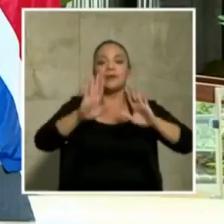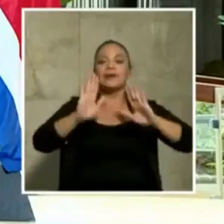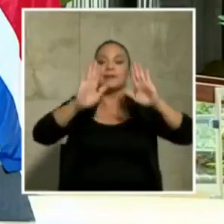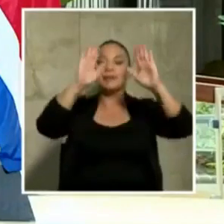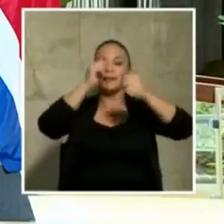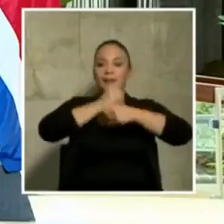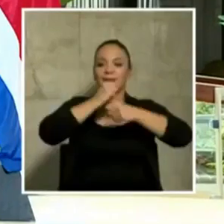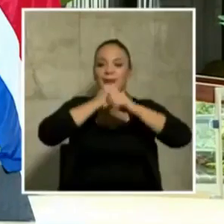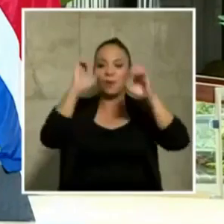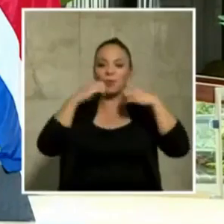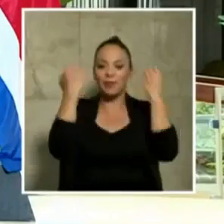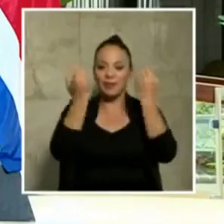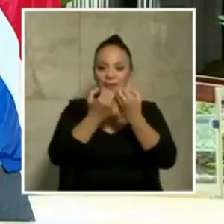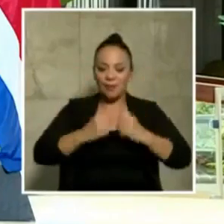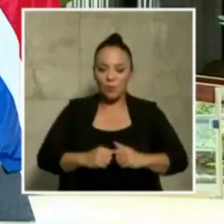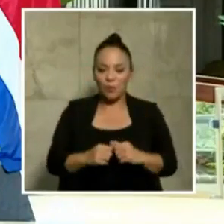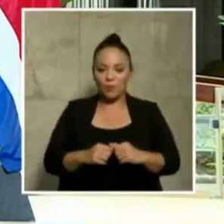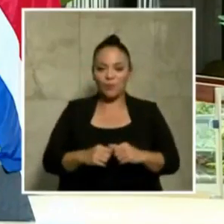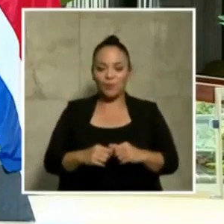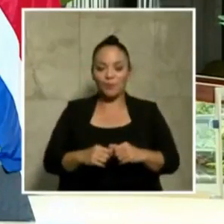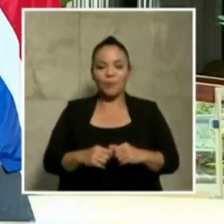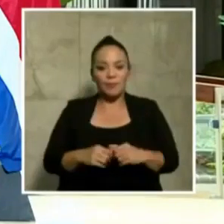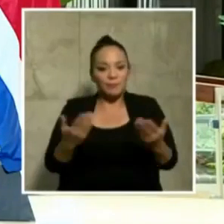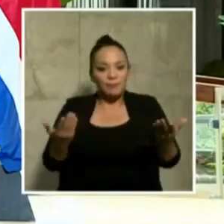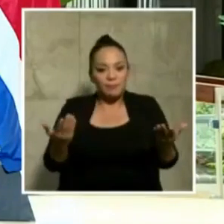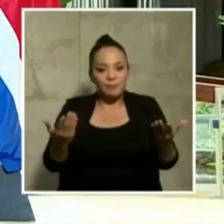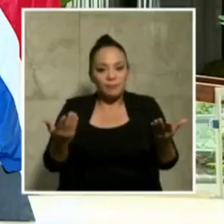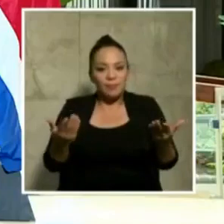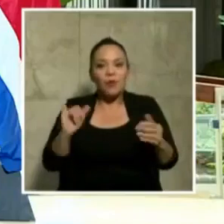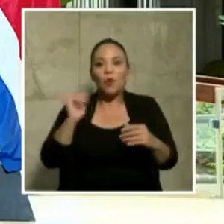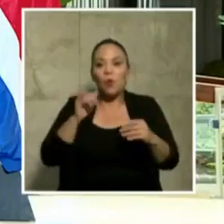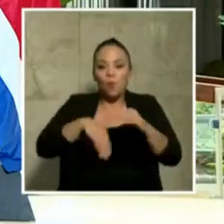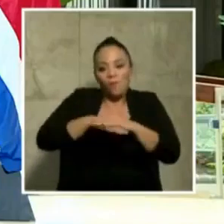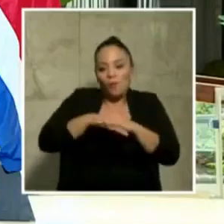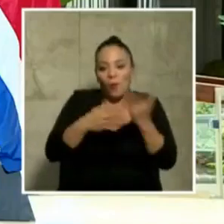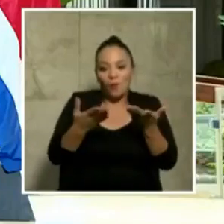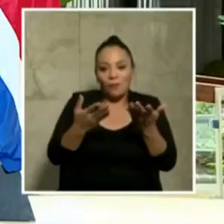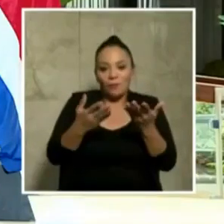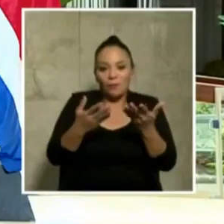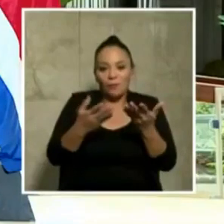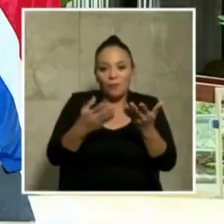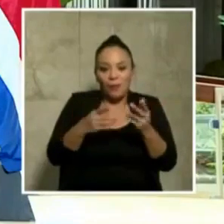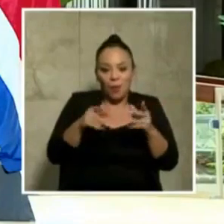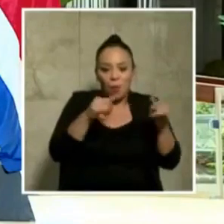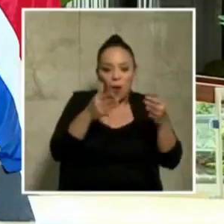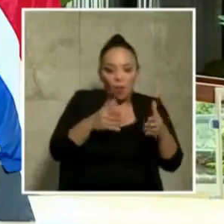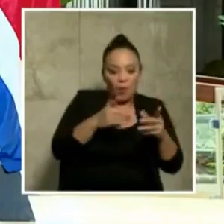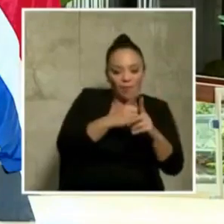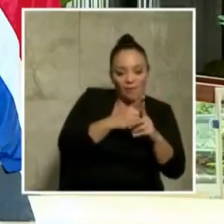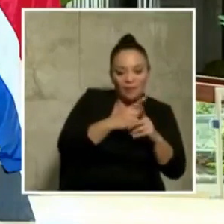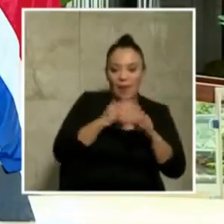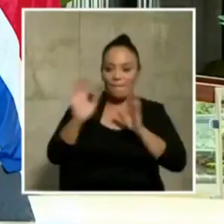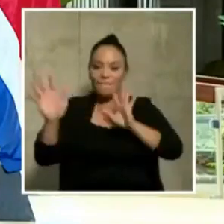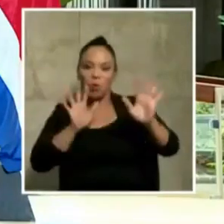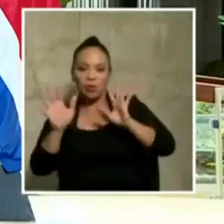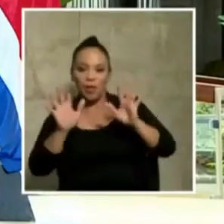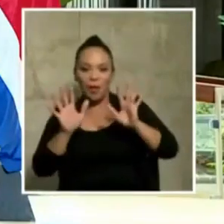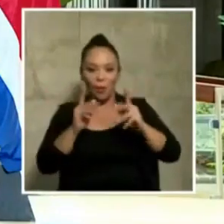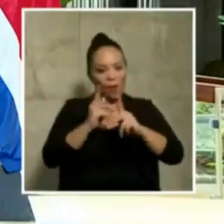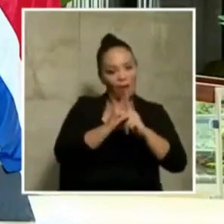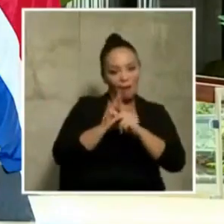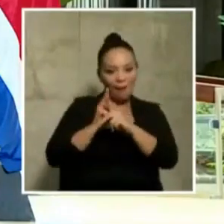equipo, la parte de la defensa y el portero. Esa es la manera en que usted se lo explicaría. ¿Lo entendí bien? Sí,